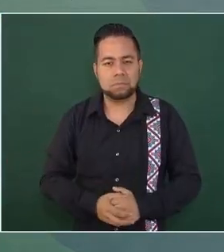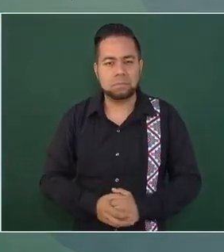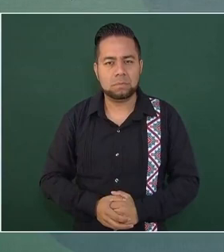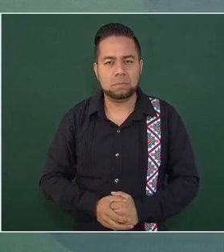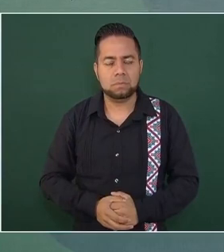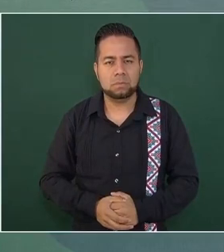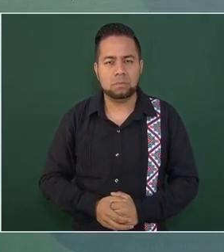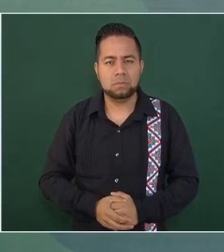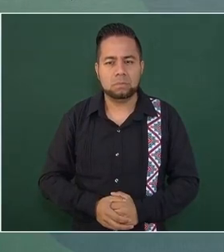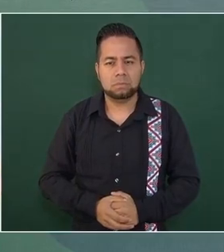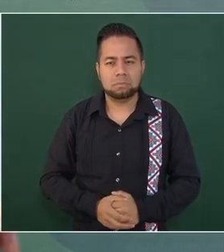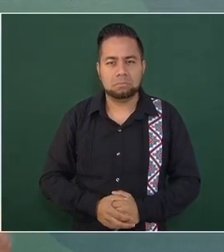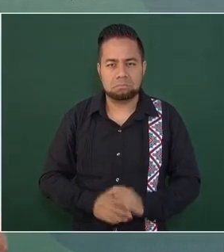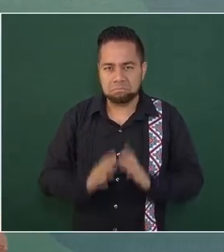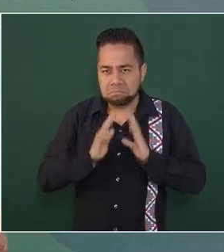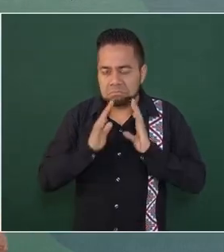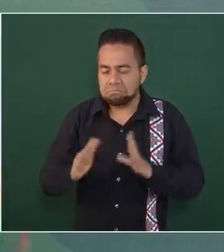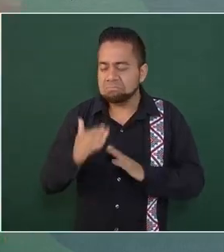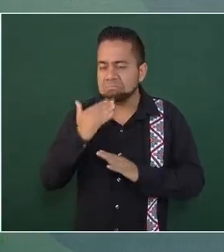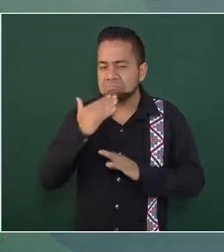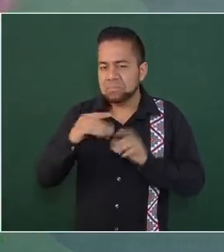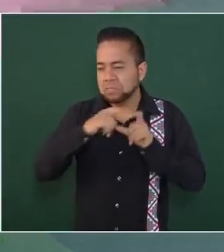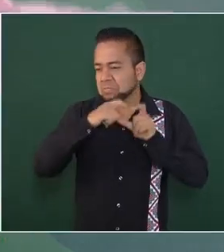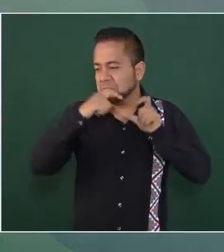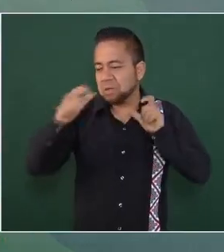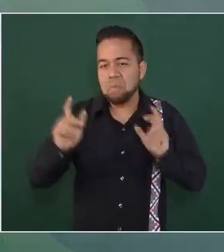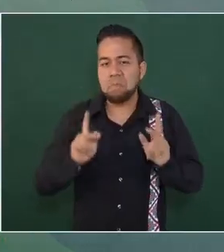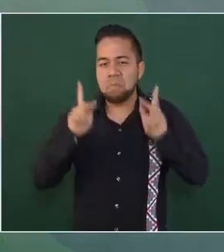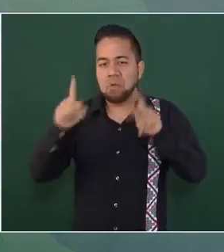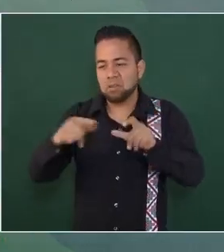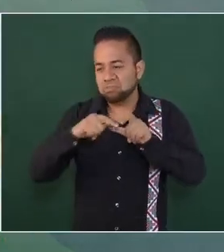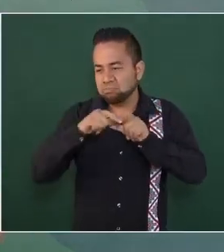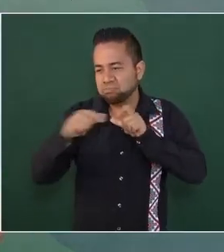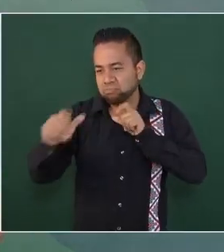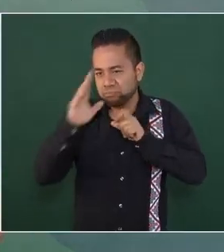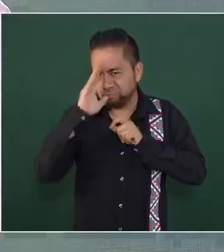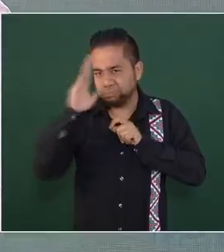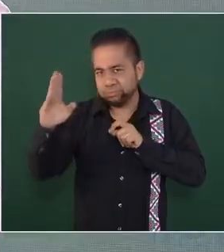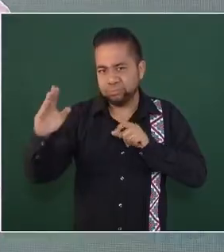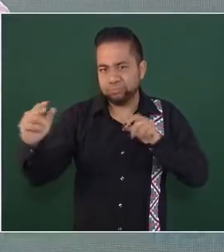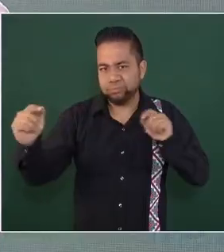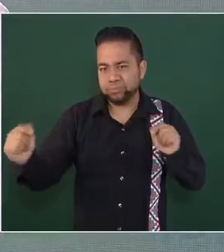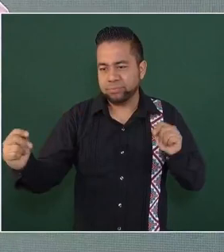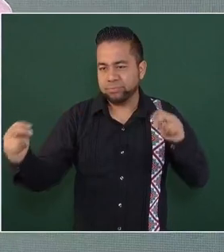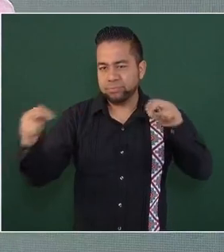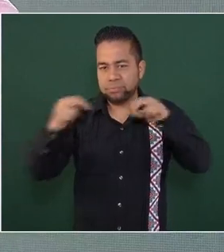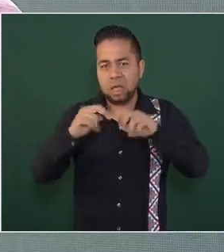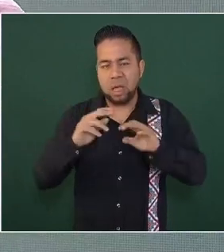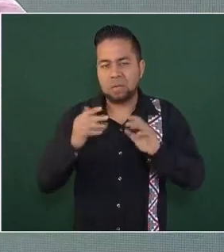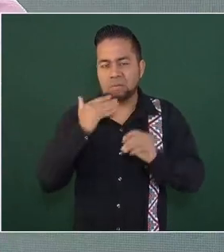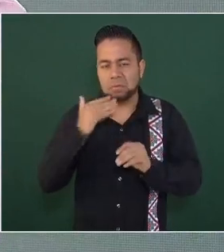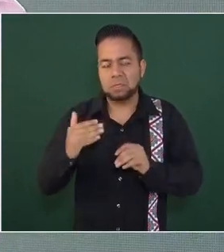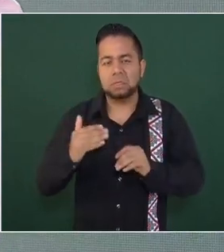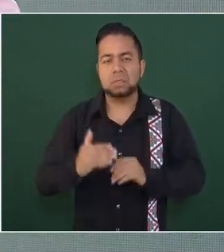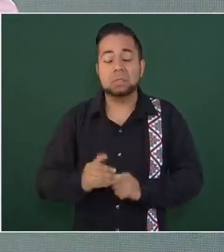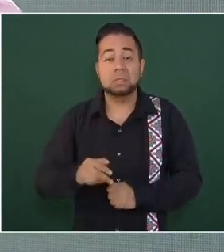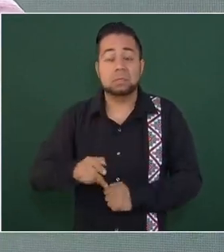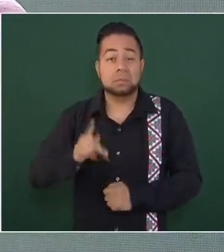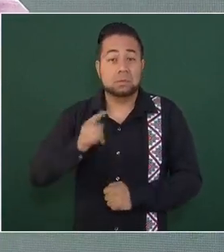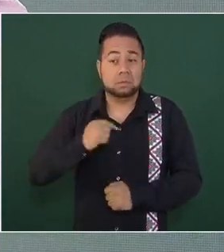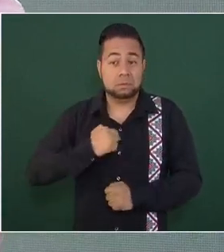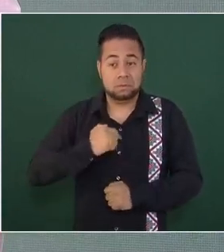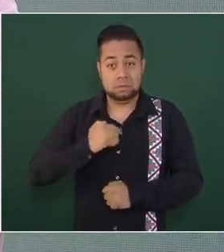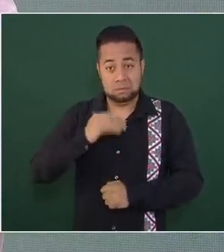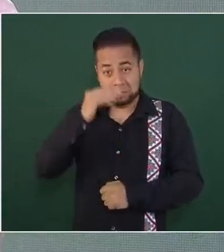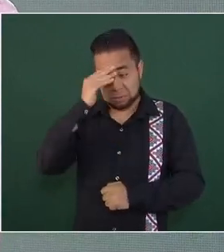ya se atravesó el cañón ya llegó el puente a la otra orilla pero pensábamos